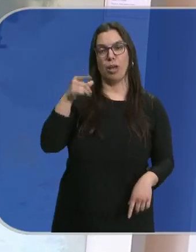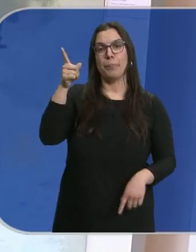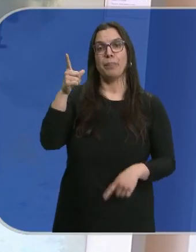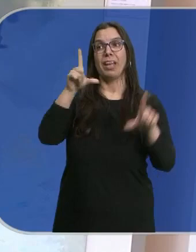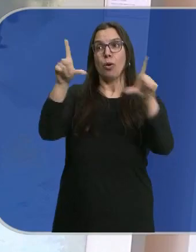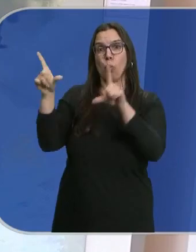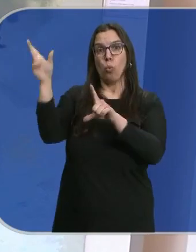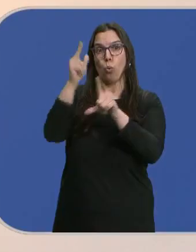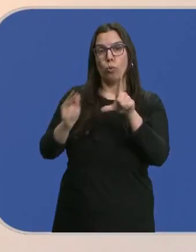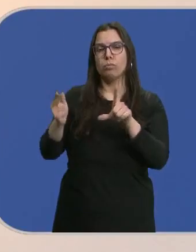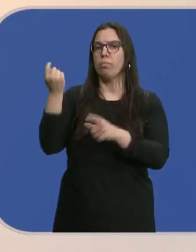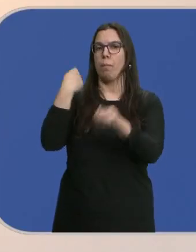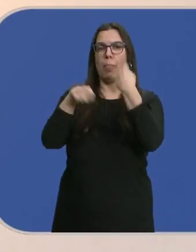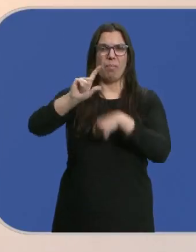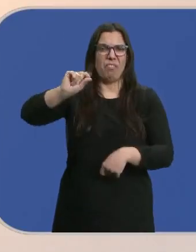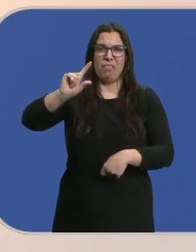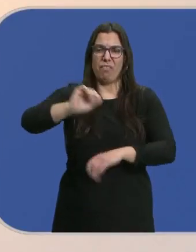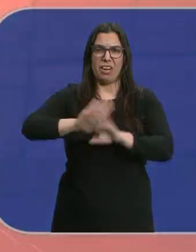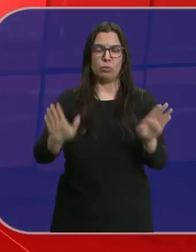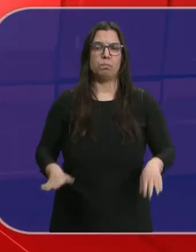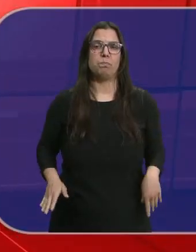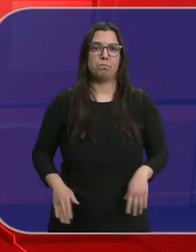las obras a precio de saldo.